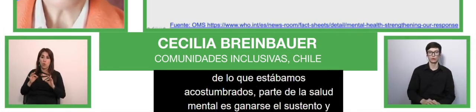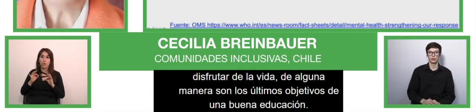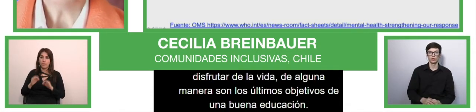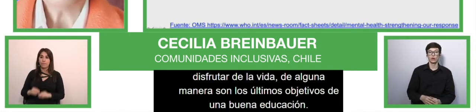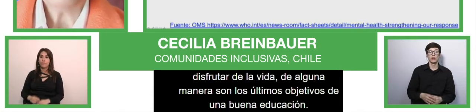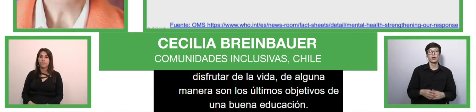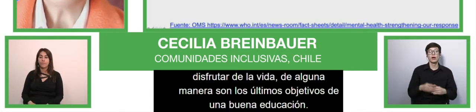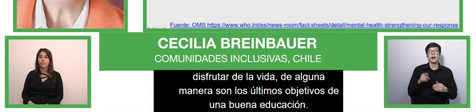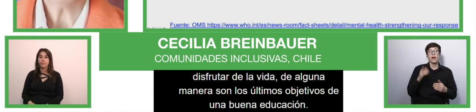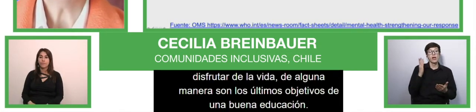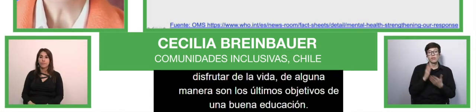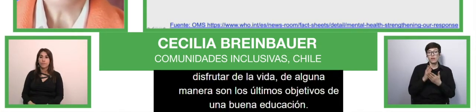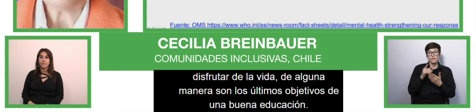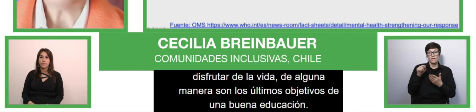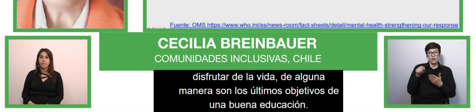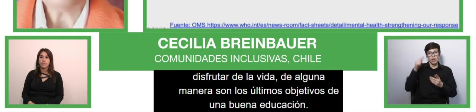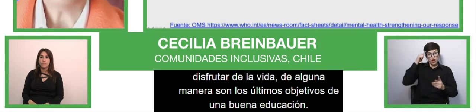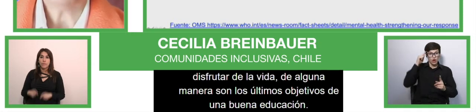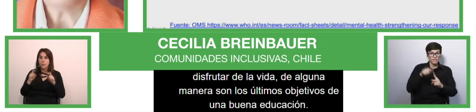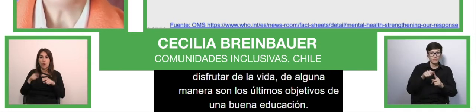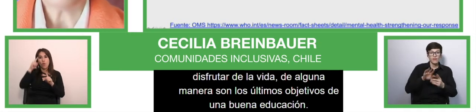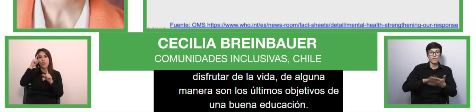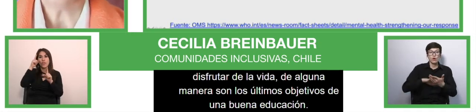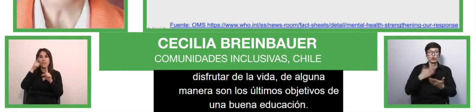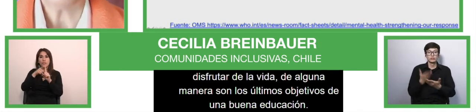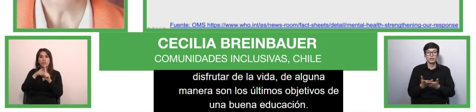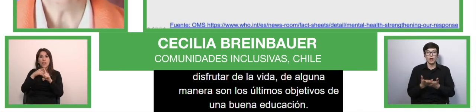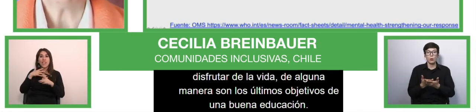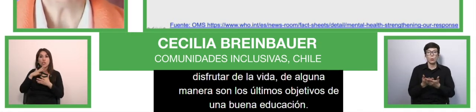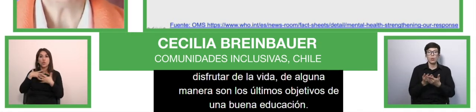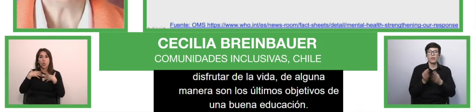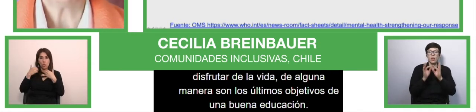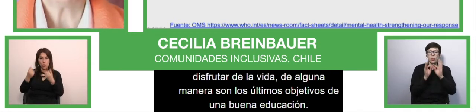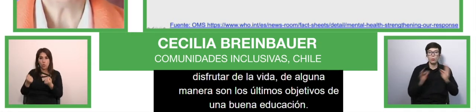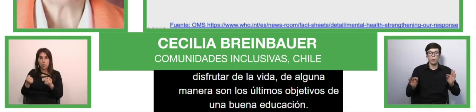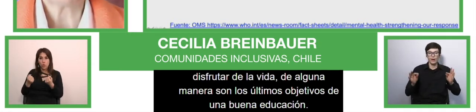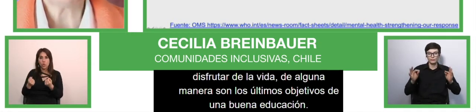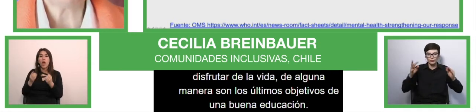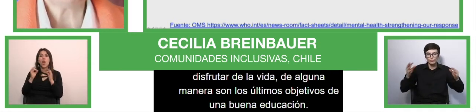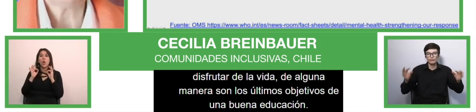objetivos de salud y educación están alineados en esta definición